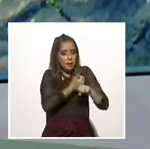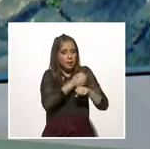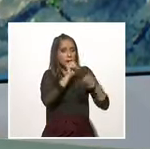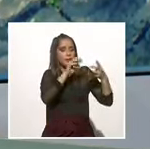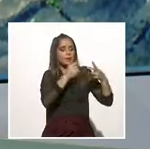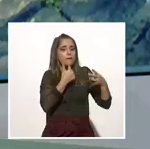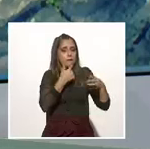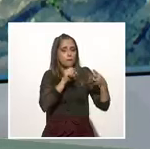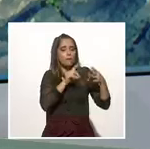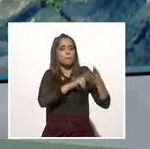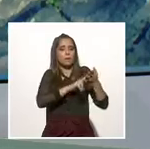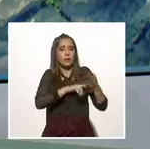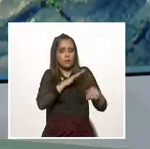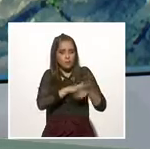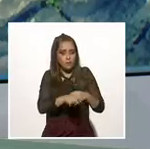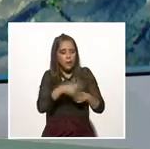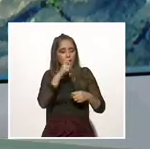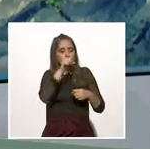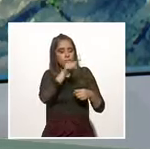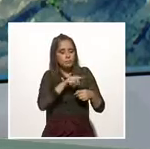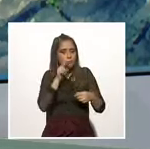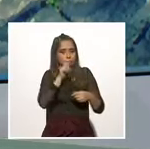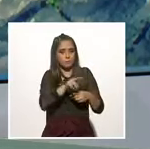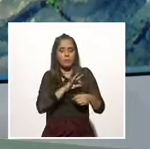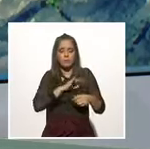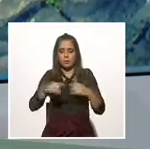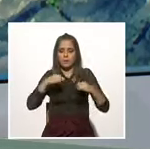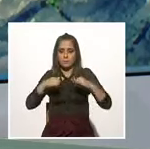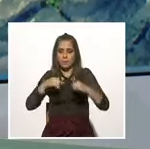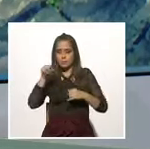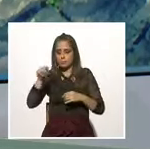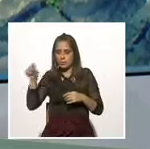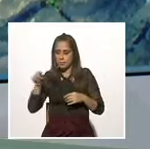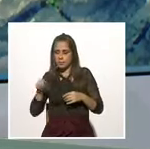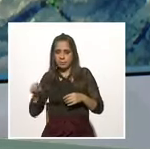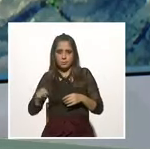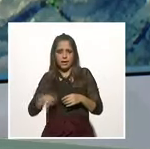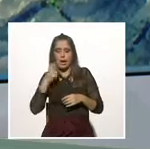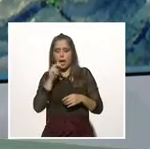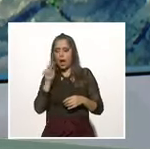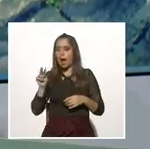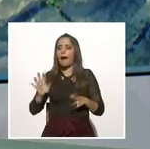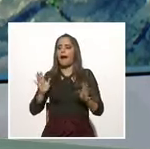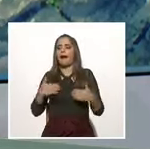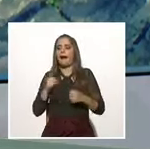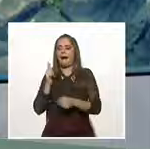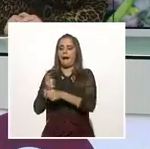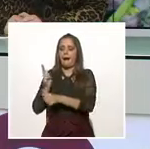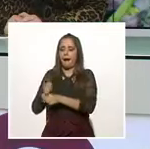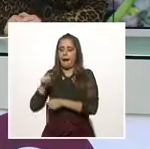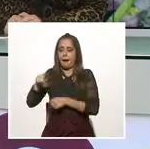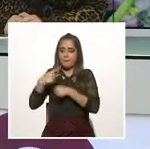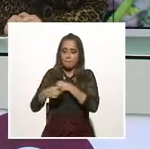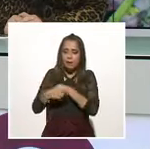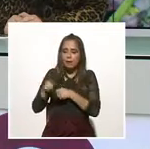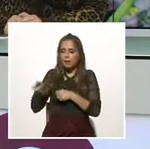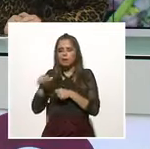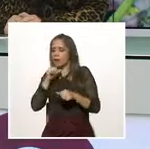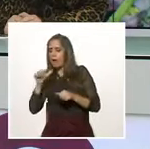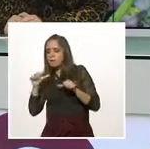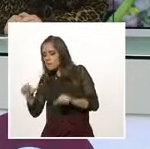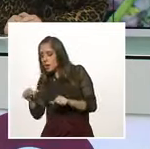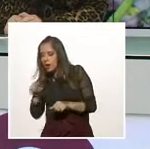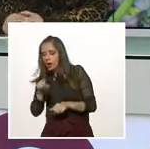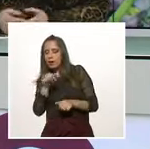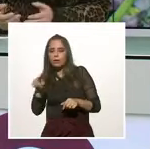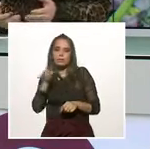dañinos o peligrosos están en cada color. Oye, de esa manera podemos empezar a hacer un primer rastreo, claro, primera evaluación muy general, pero al alcance